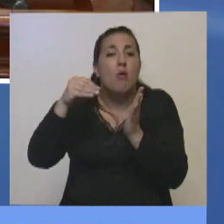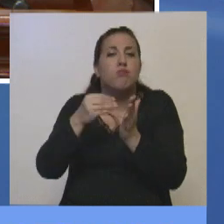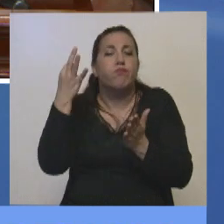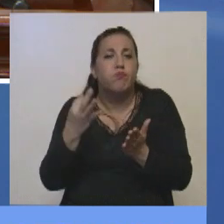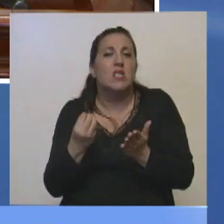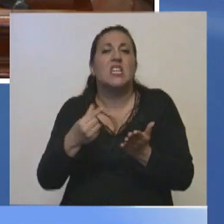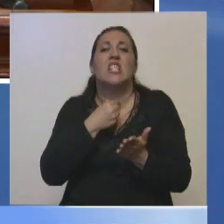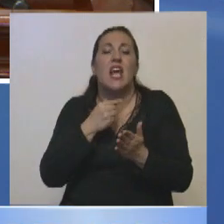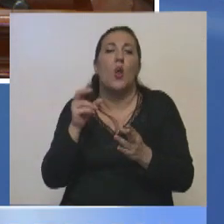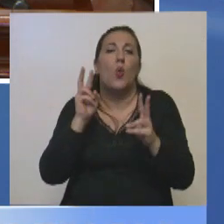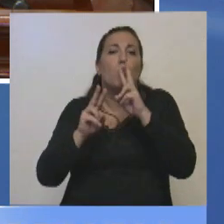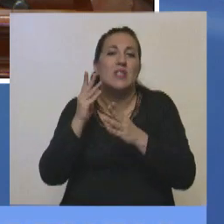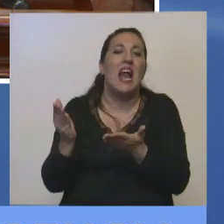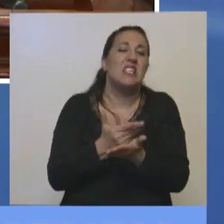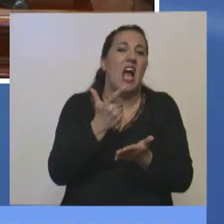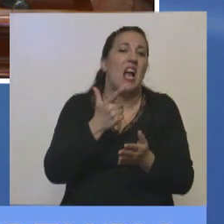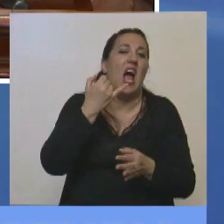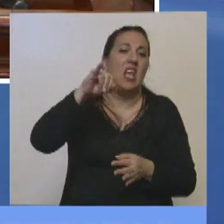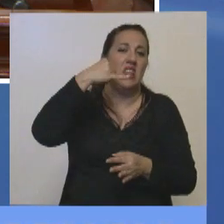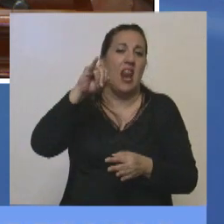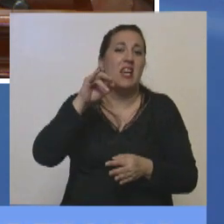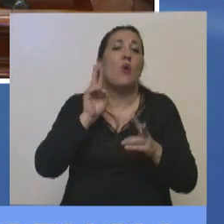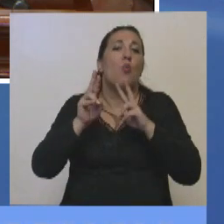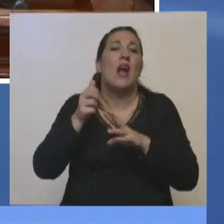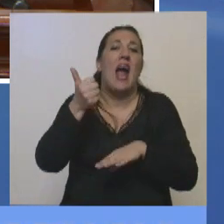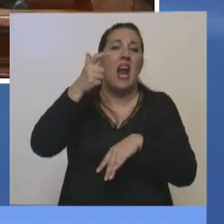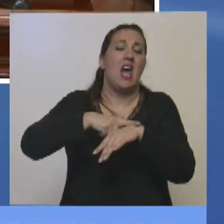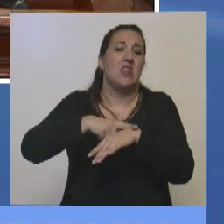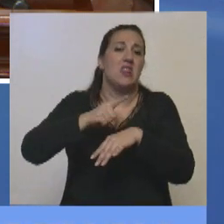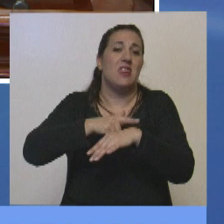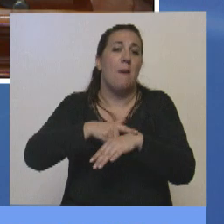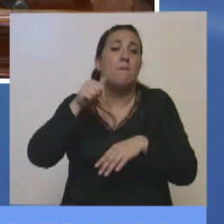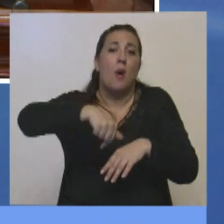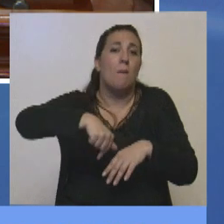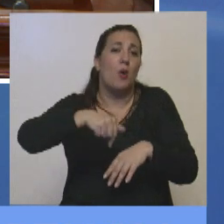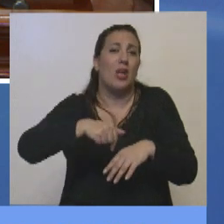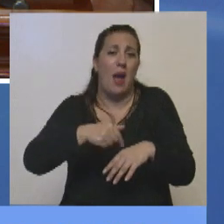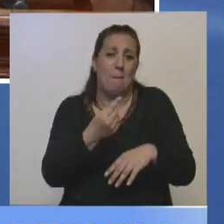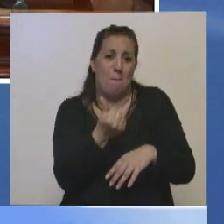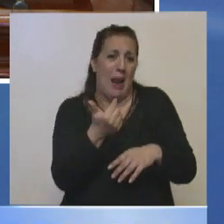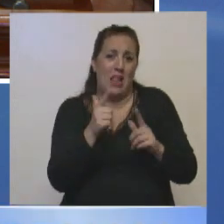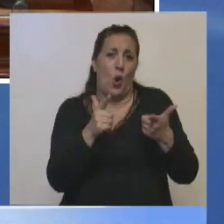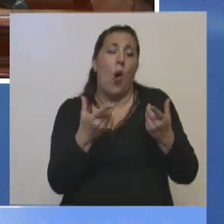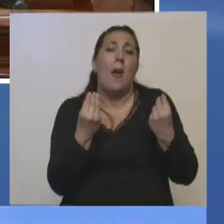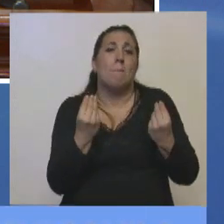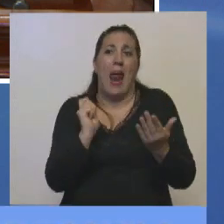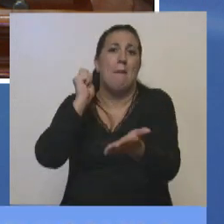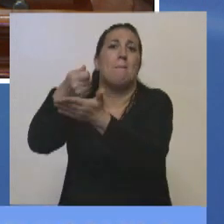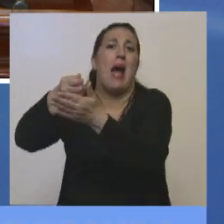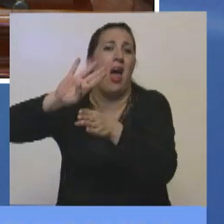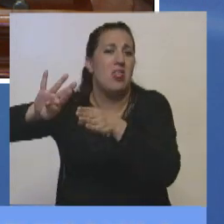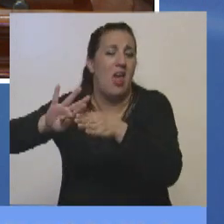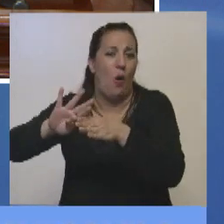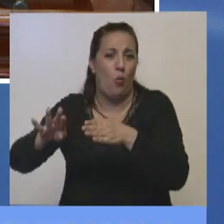una menor quita de capital y ganar plazo porque no tenemos hoy esa friolera de plata como para salir a pagar la deuda